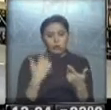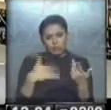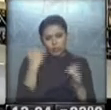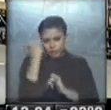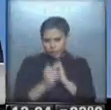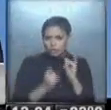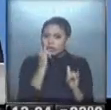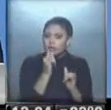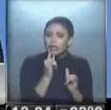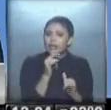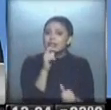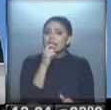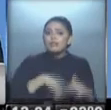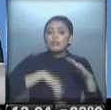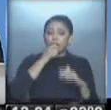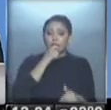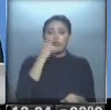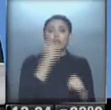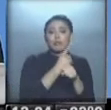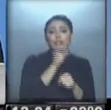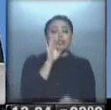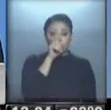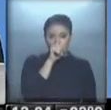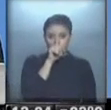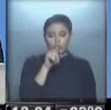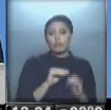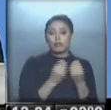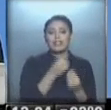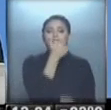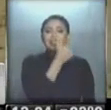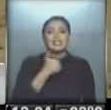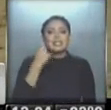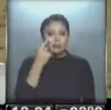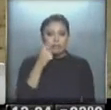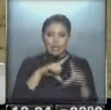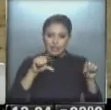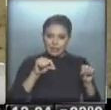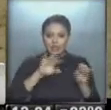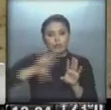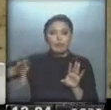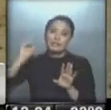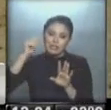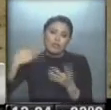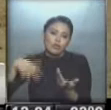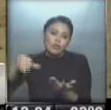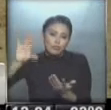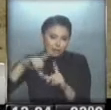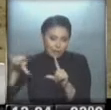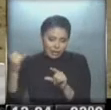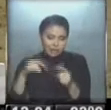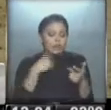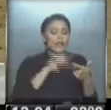vamos a repasarlos, ¿no? Los que están al top 10. Primero está Estados Unidos con, le dieron 66.000 entradas, sacando a Brasil, obviamente, que es el que más cantidad